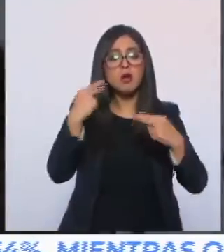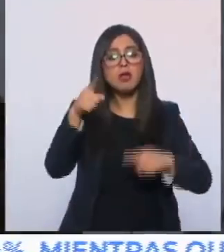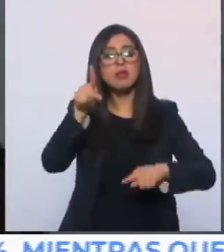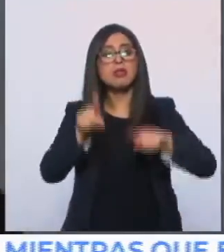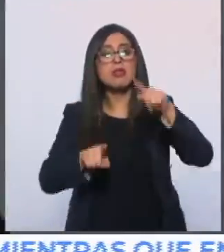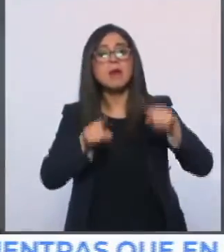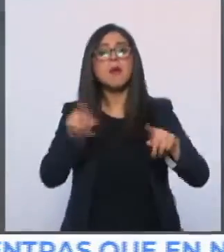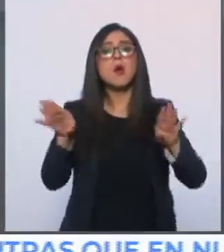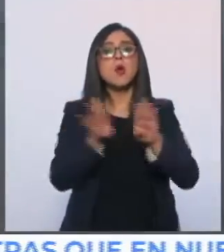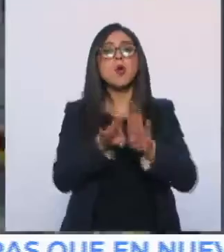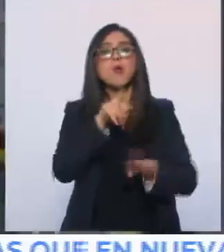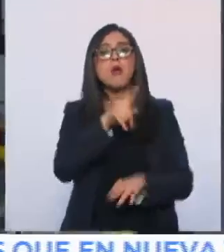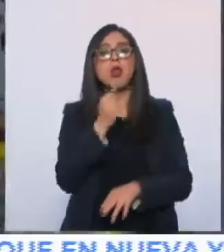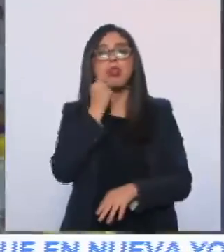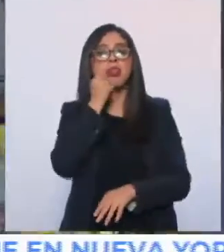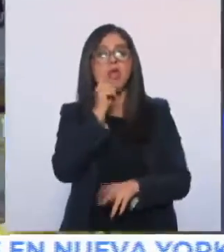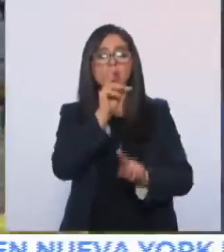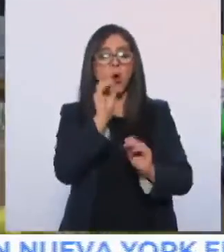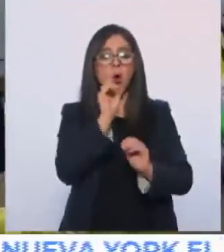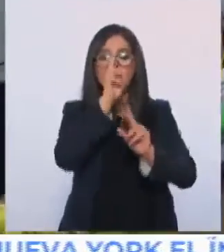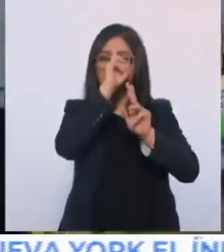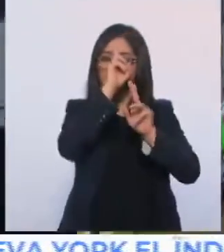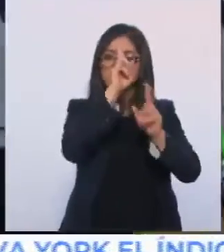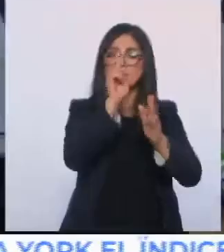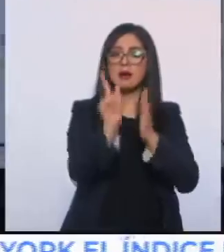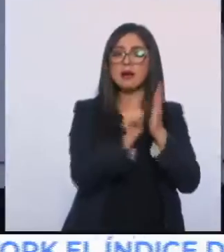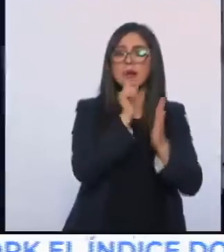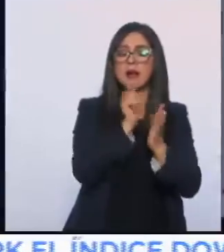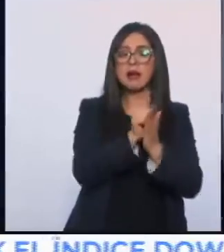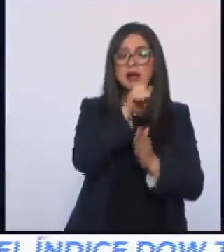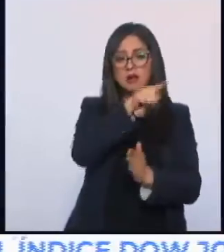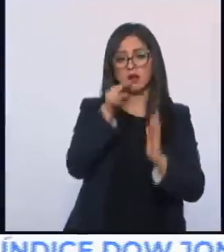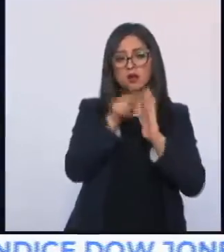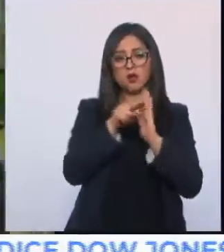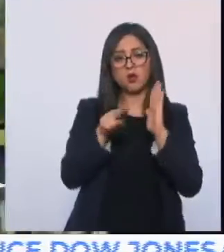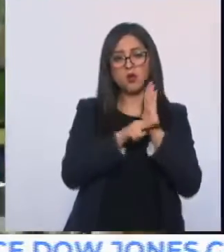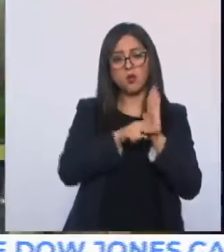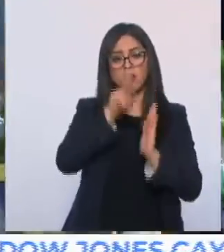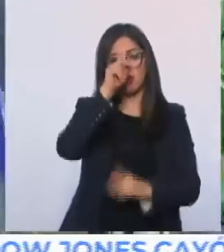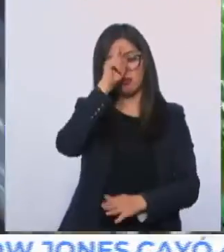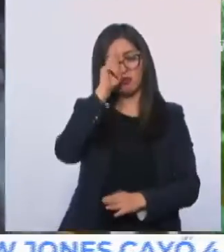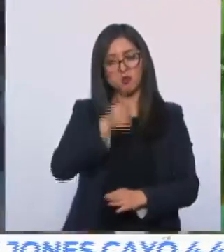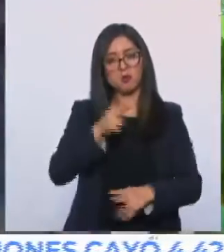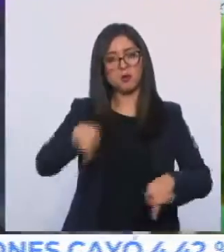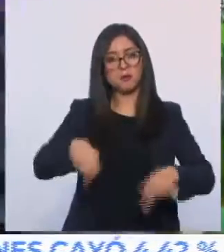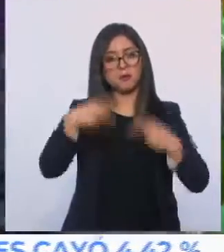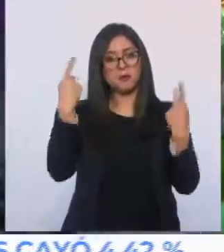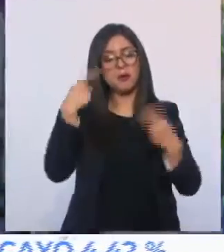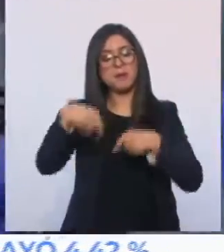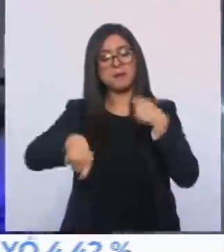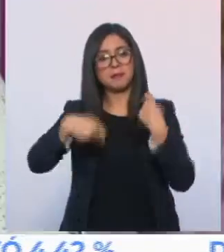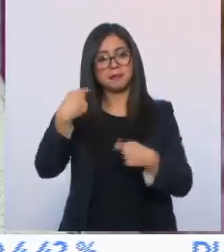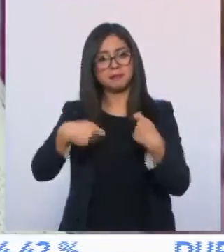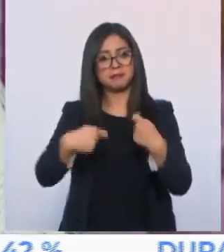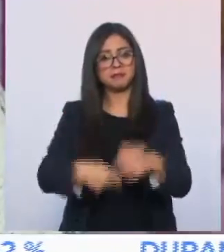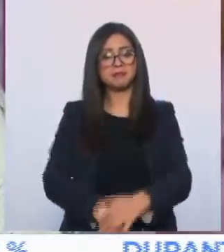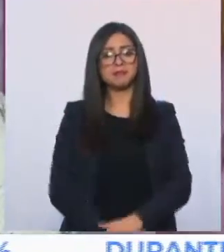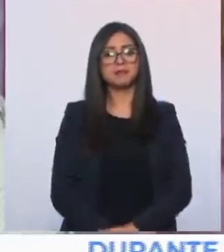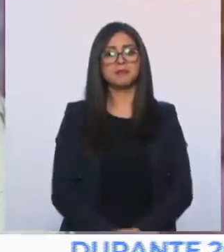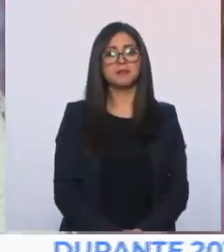con el que violan la normativa capitalina. En la cámara, Javier Cordero, para 21 Noticias, Enrique Muñiz.